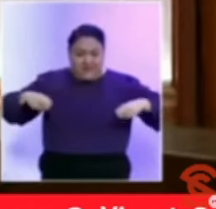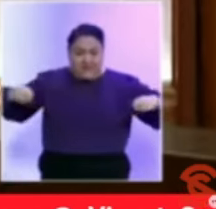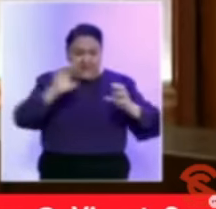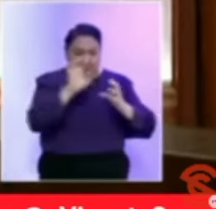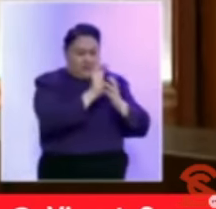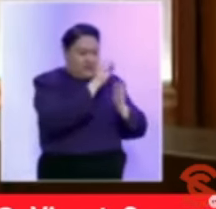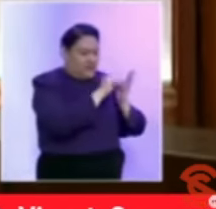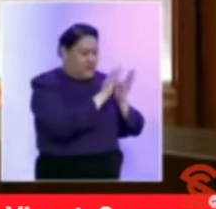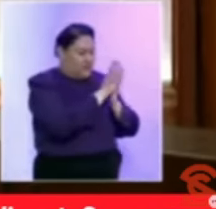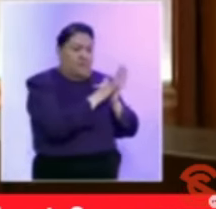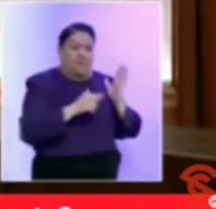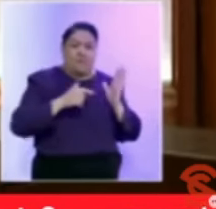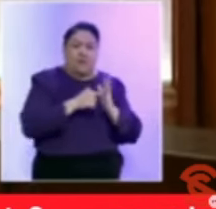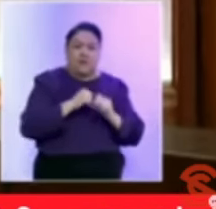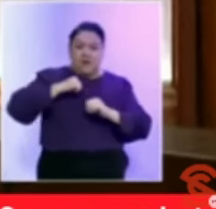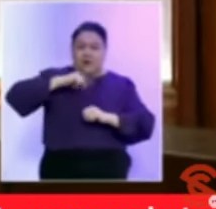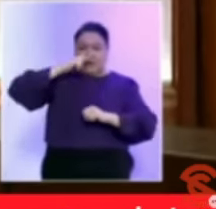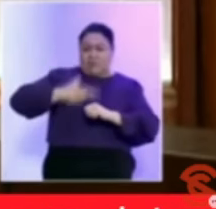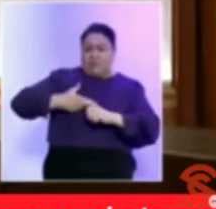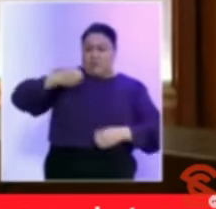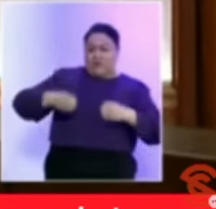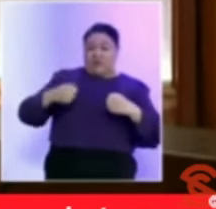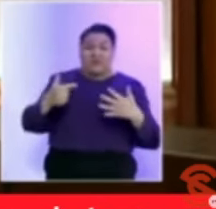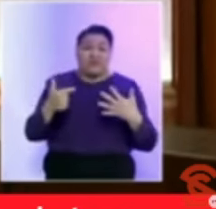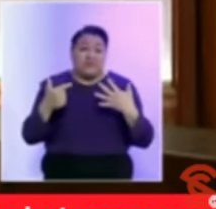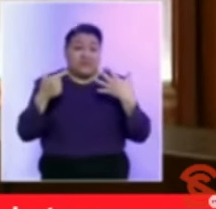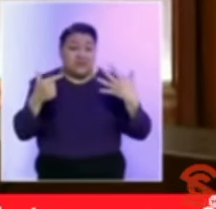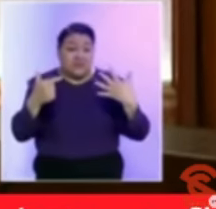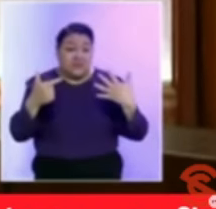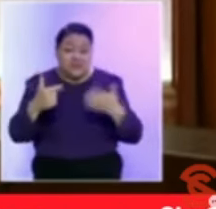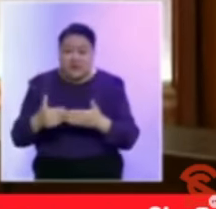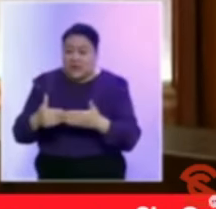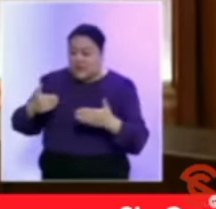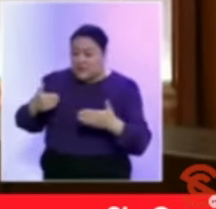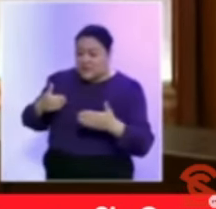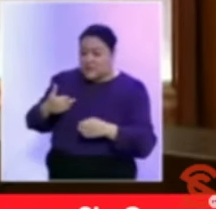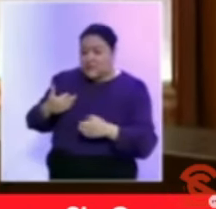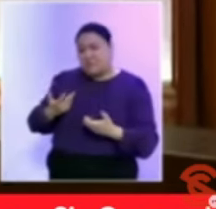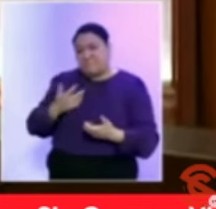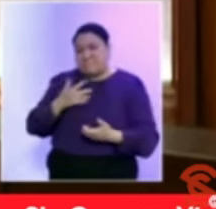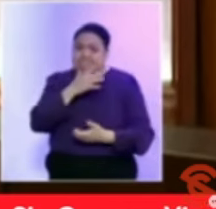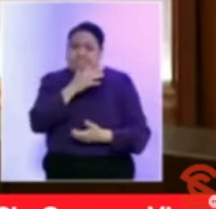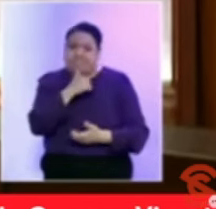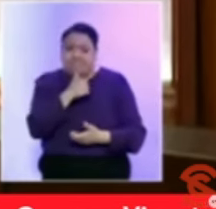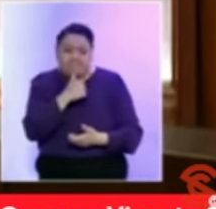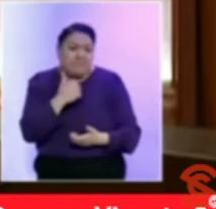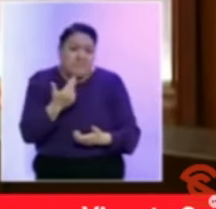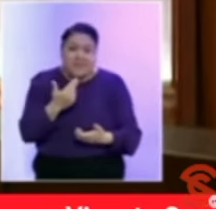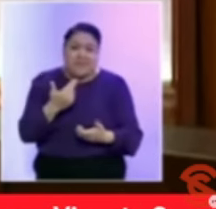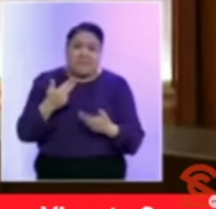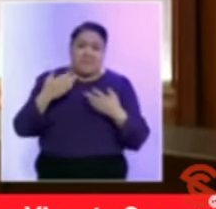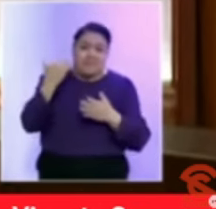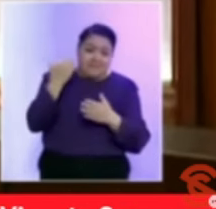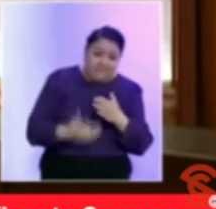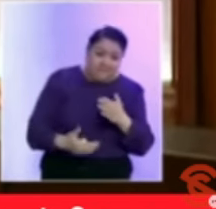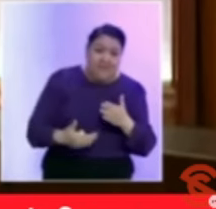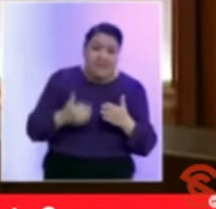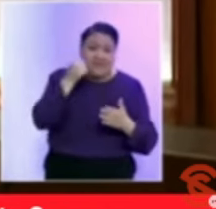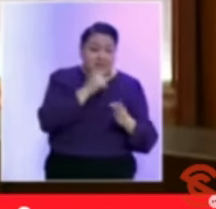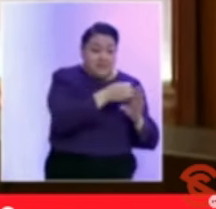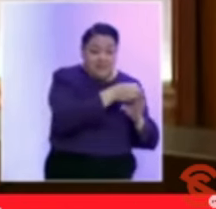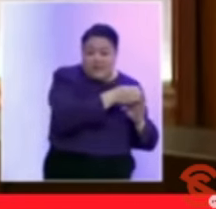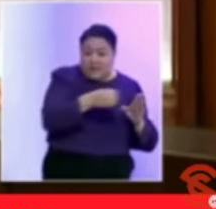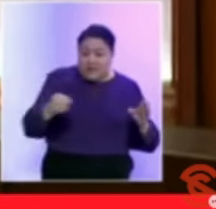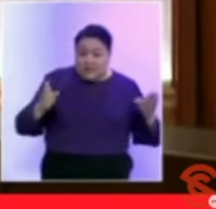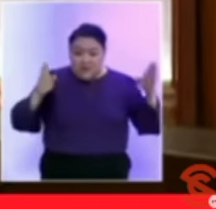con siete magistraturas no logró integrarse en su totalidad actuando prácticamente durante todo el proceso